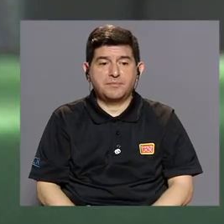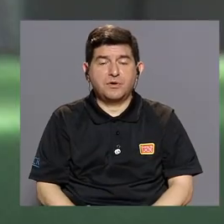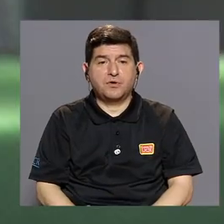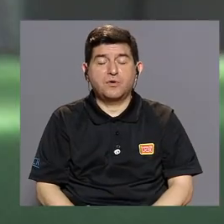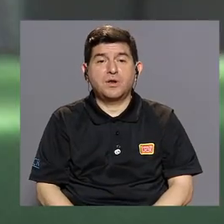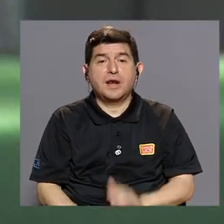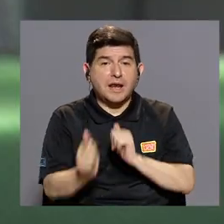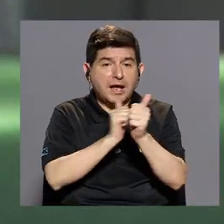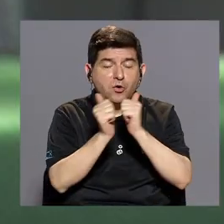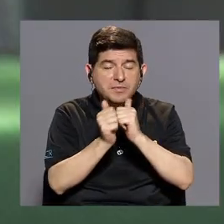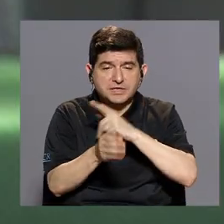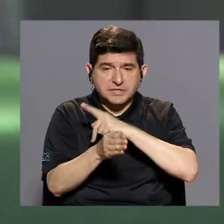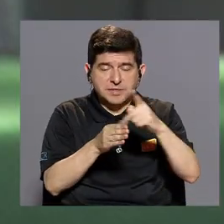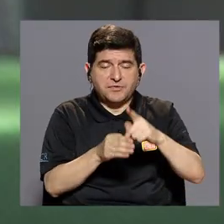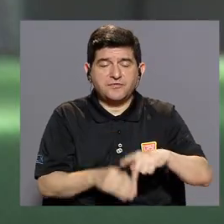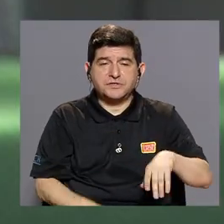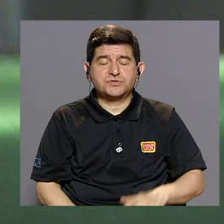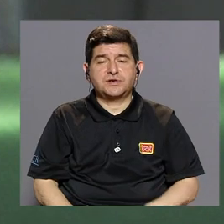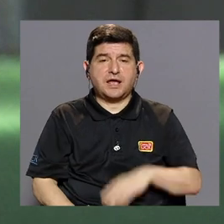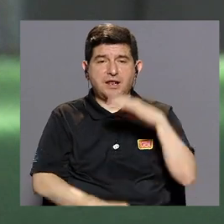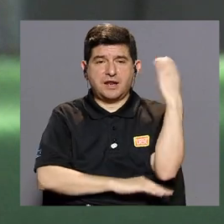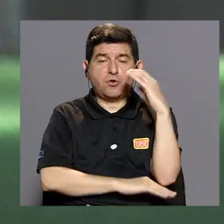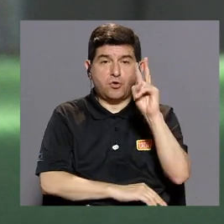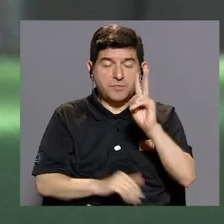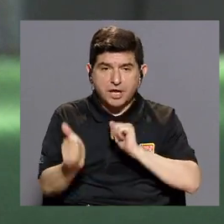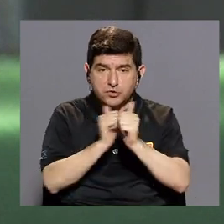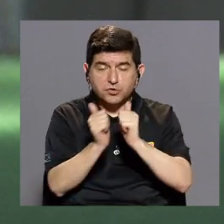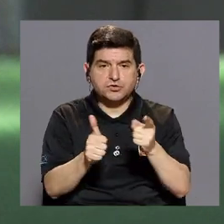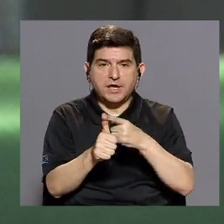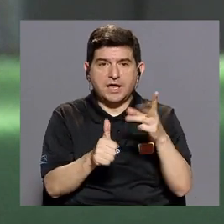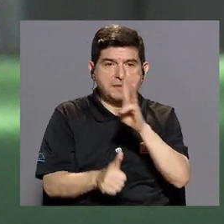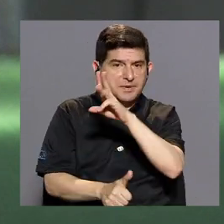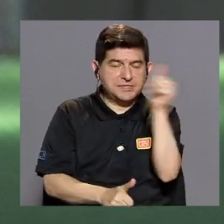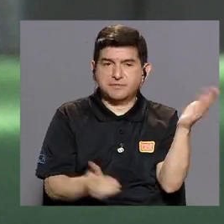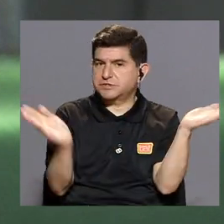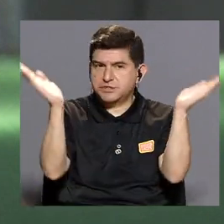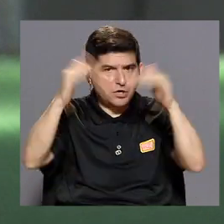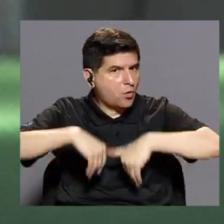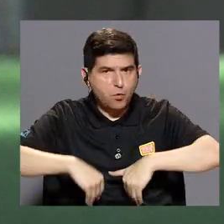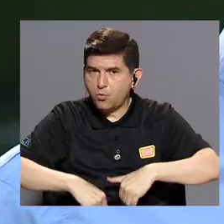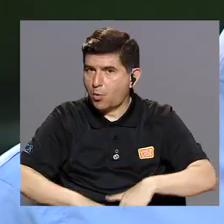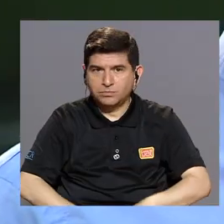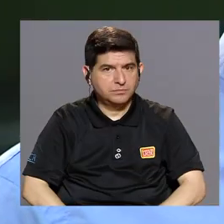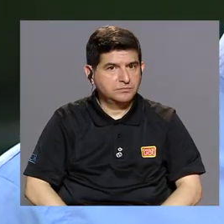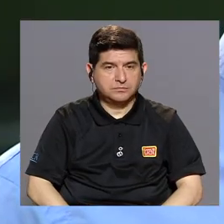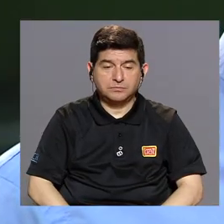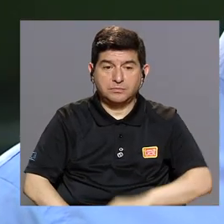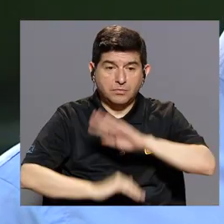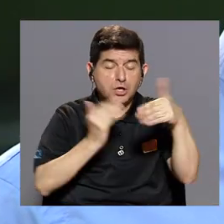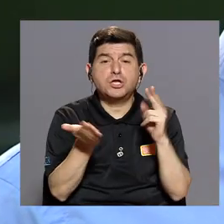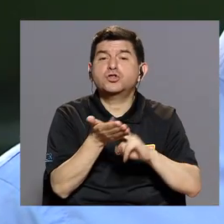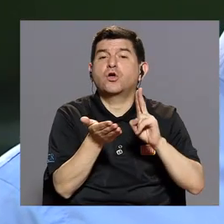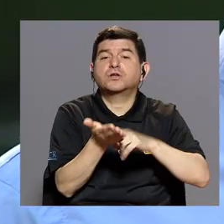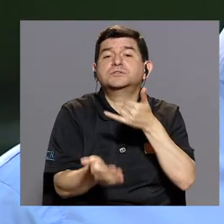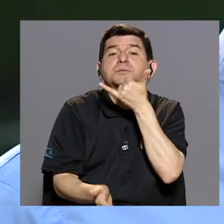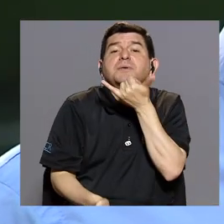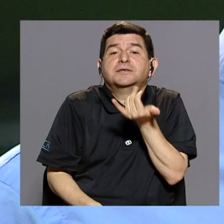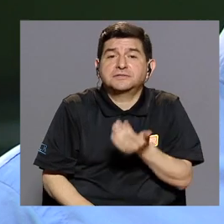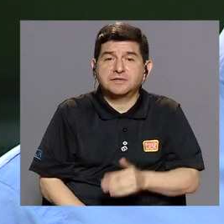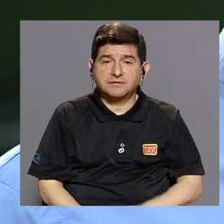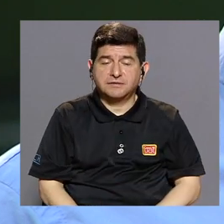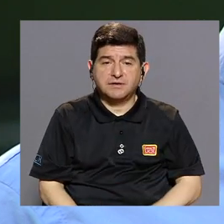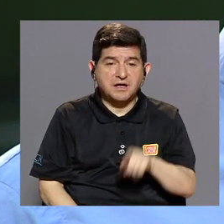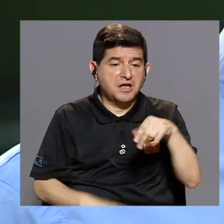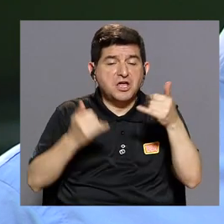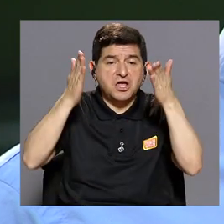profesional en Colombia tiene 2 torneos. Y en este momento, este primer semestre, no hubo torneo. Y todos esos contratos